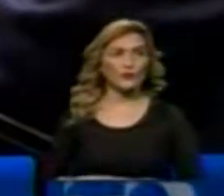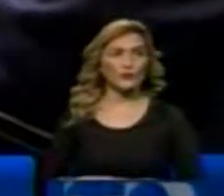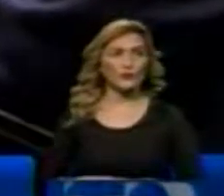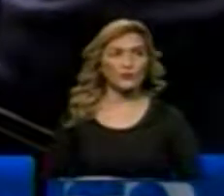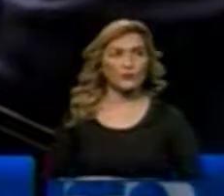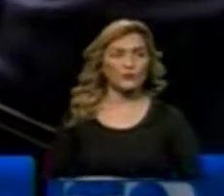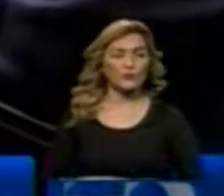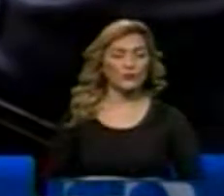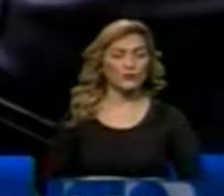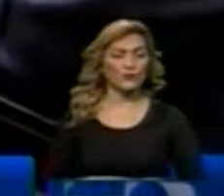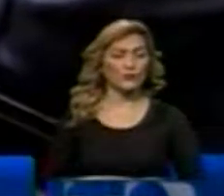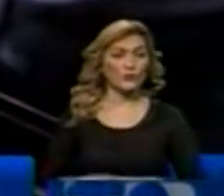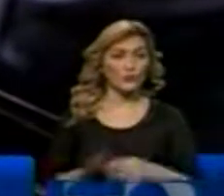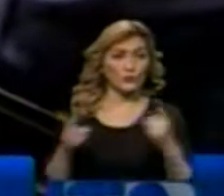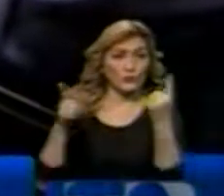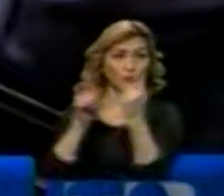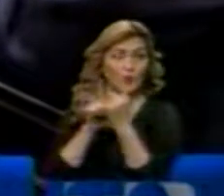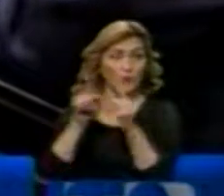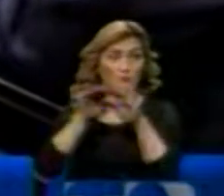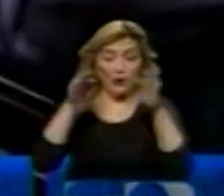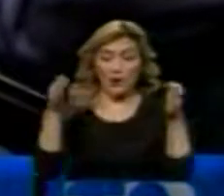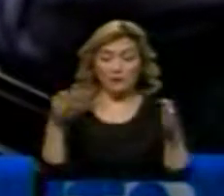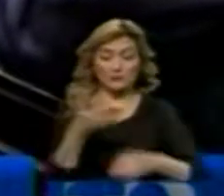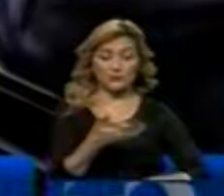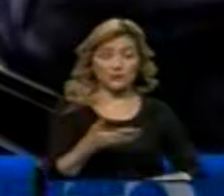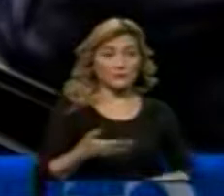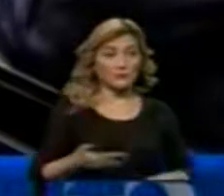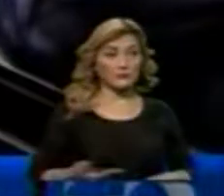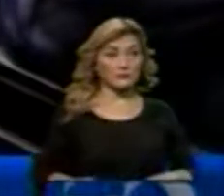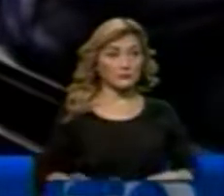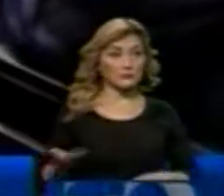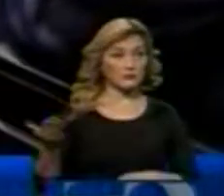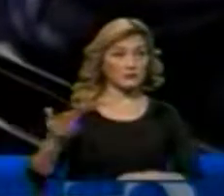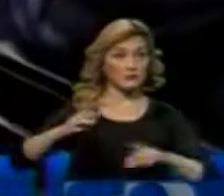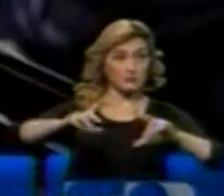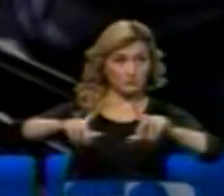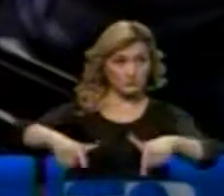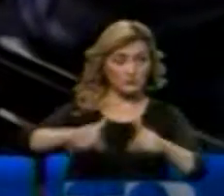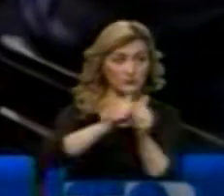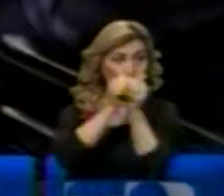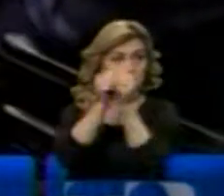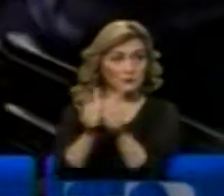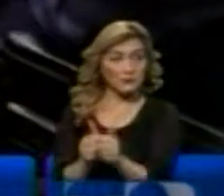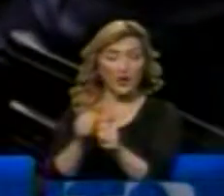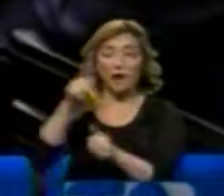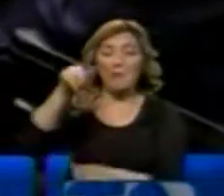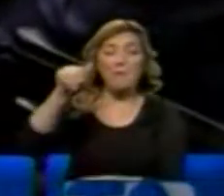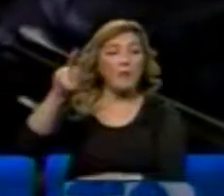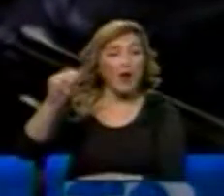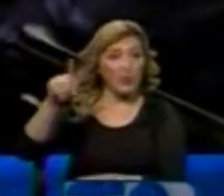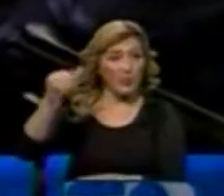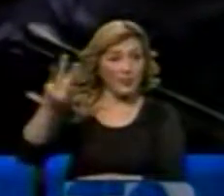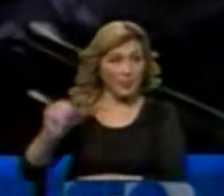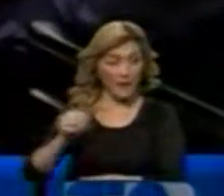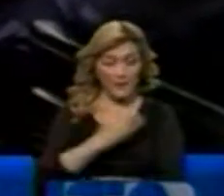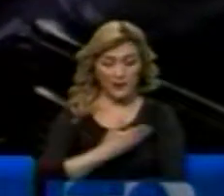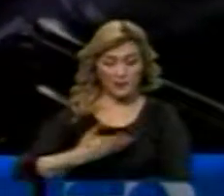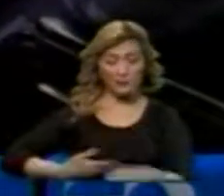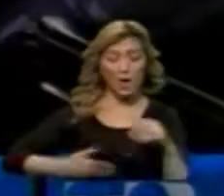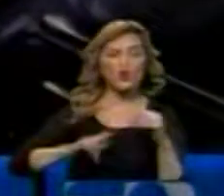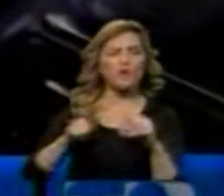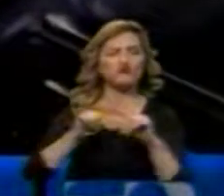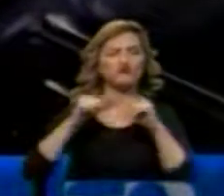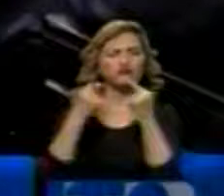Que reflejó el encuentro. En la mesa, el presidente de la República, Lenín Moreno, junto a Rafael Pandam, presidente del Parlamento